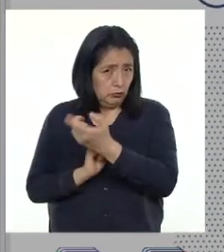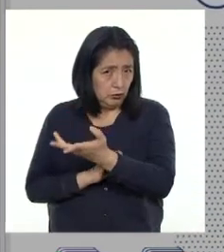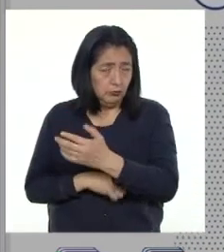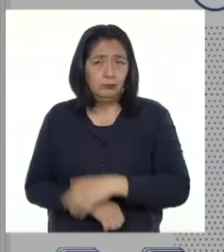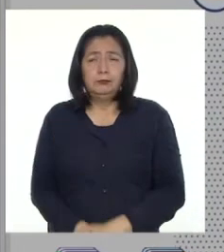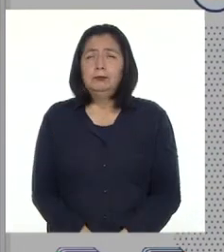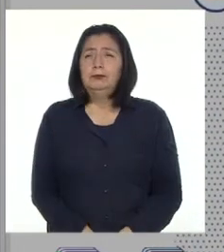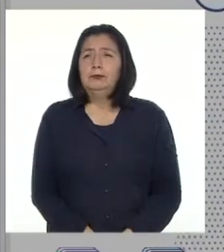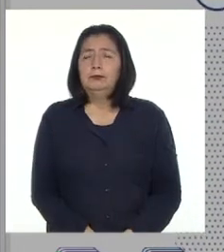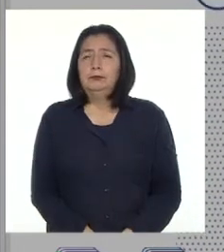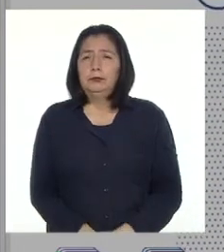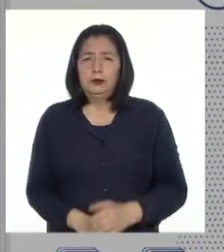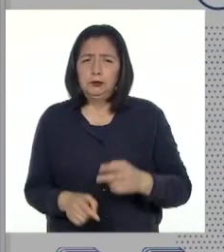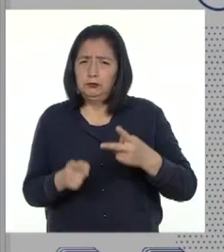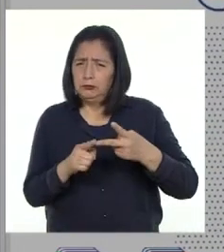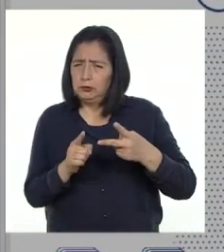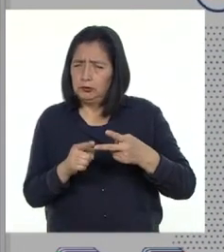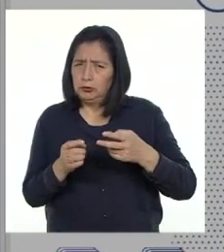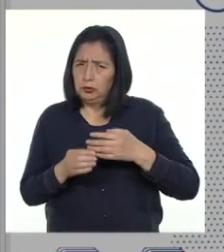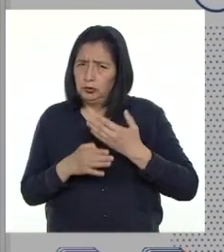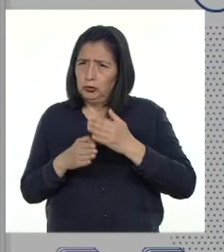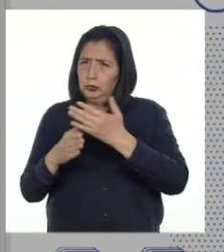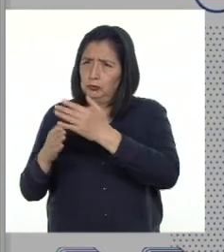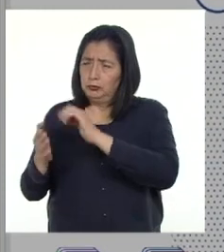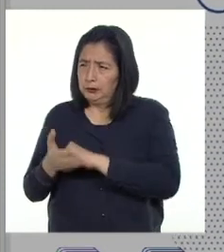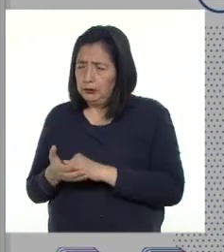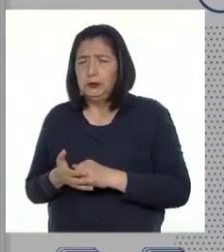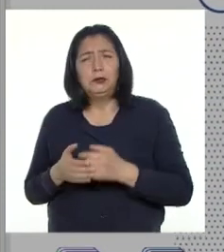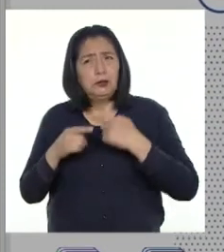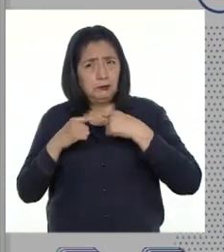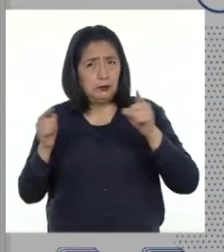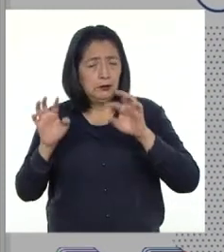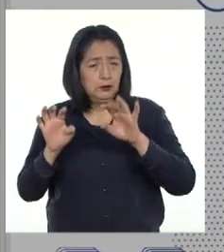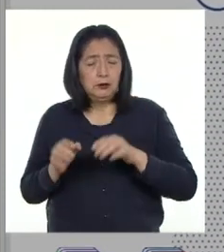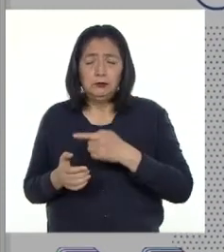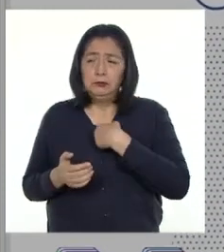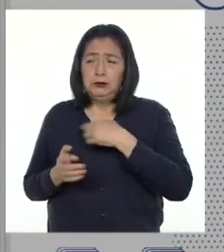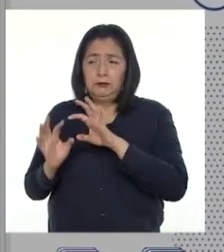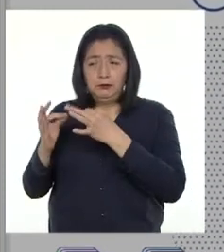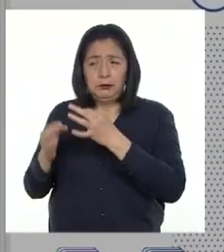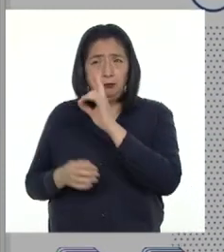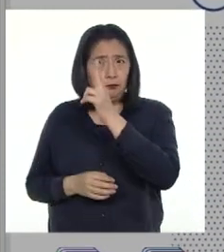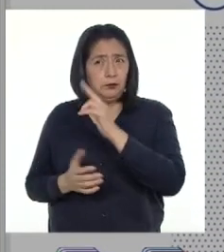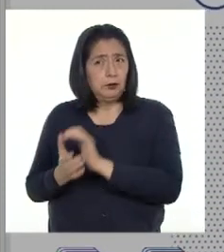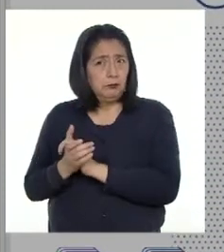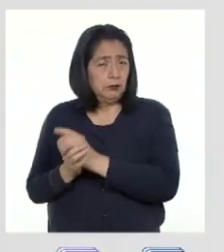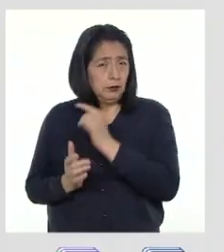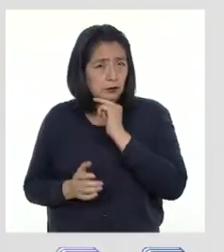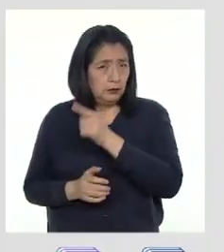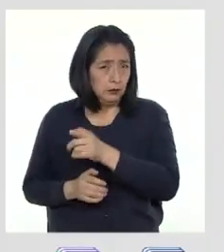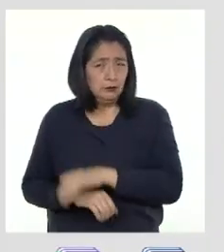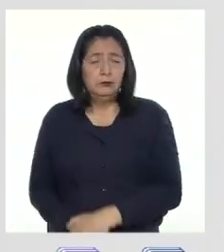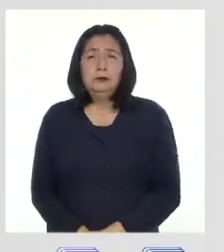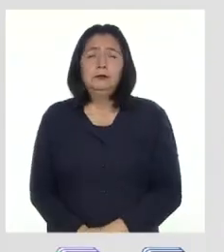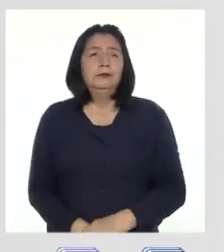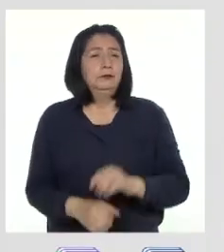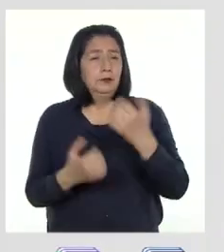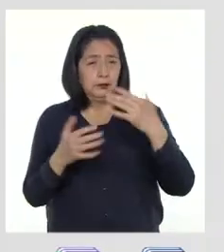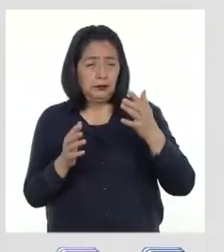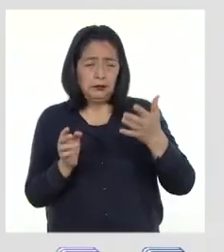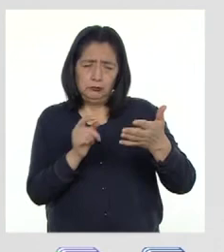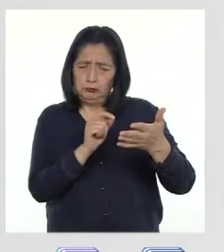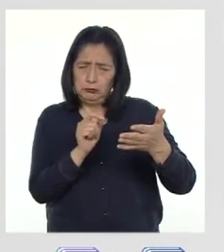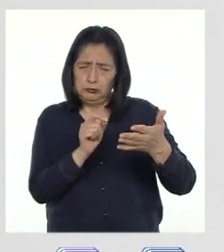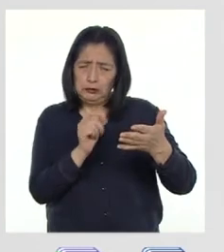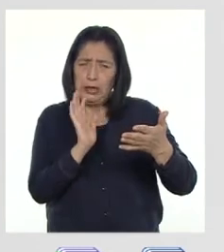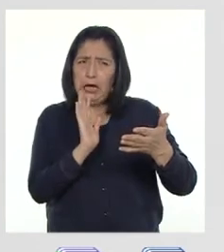actual. Compartí el mensaje que elaboré con mi familia, mi docente y mis compañeros y compañeras. Si al revisar